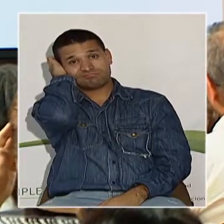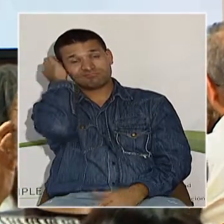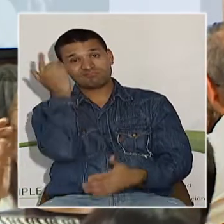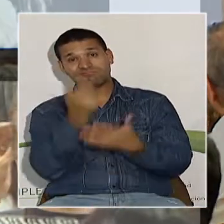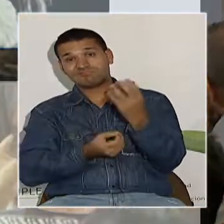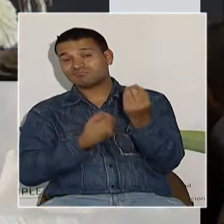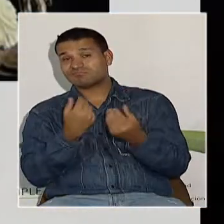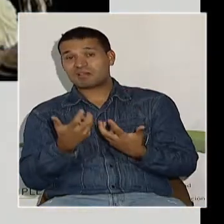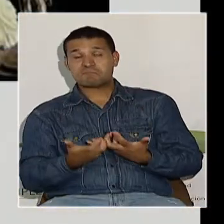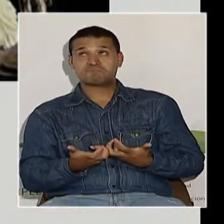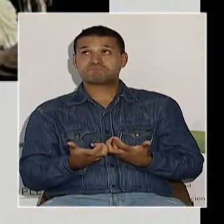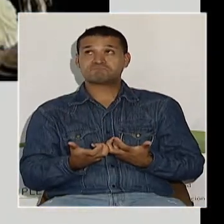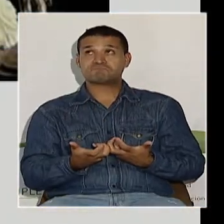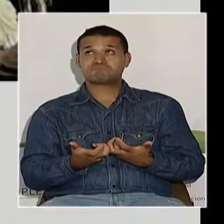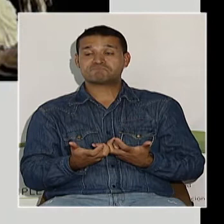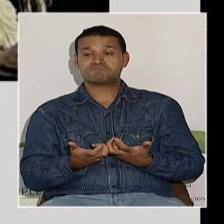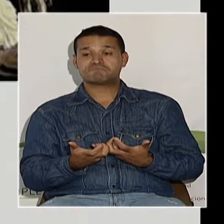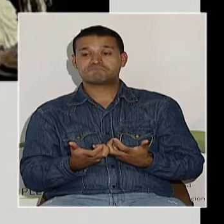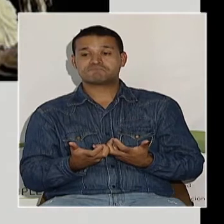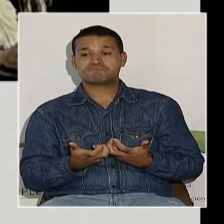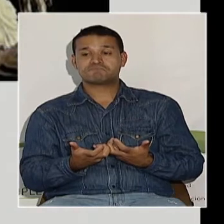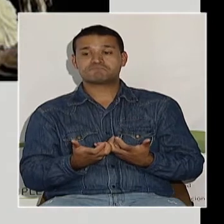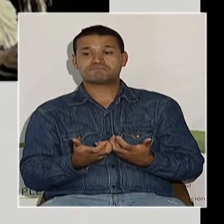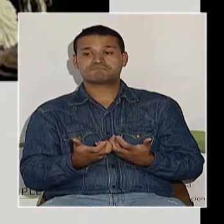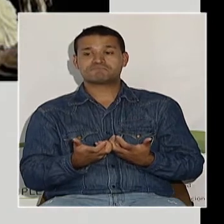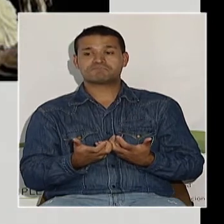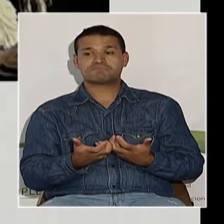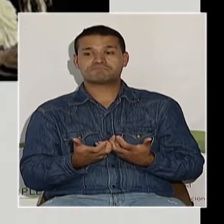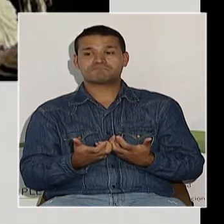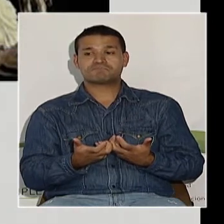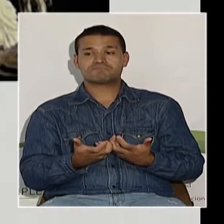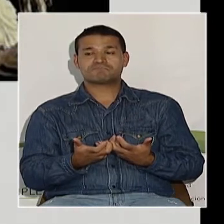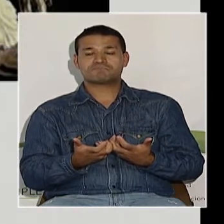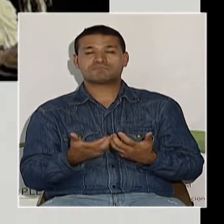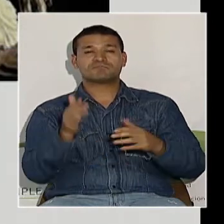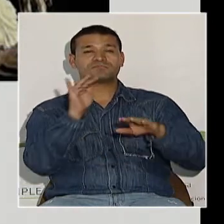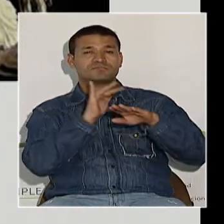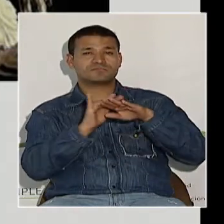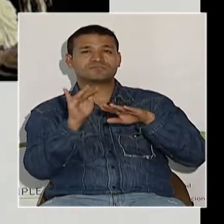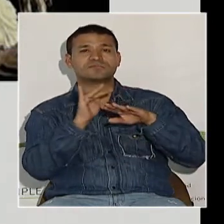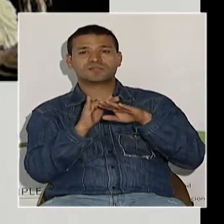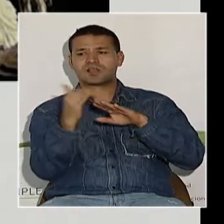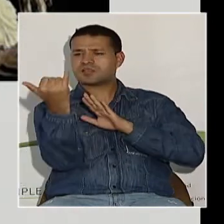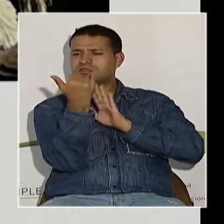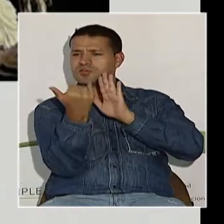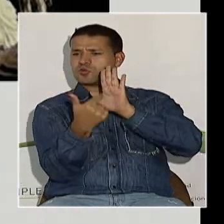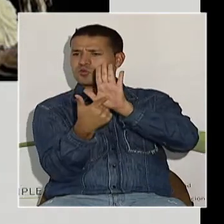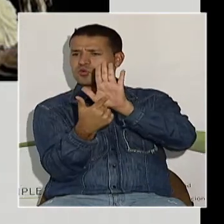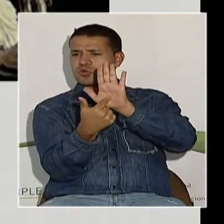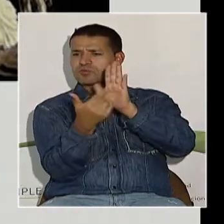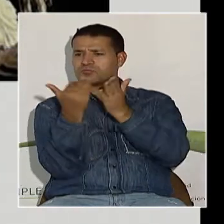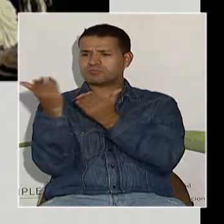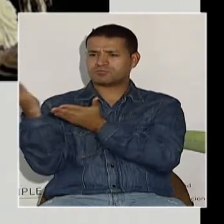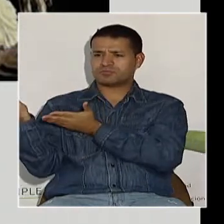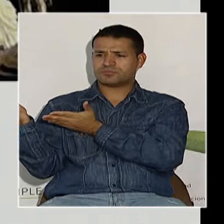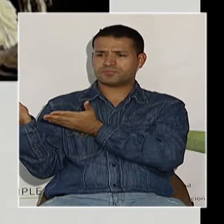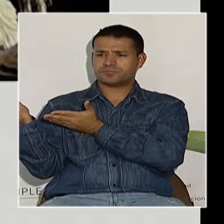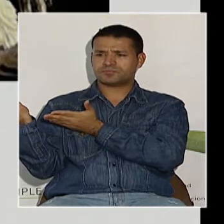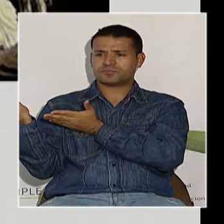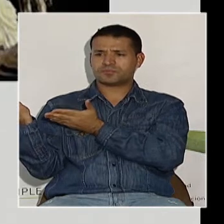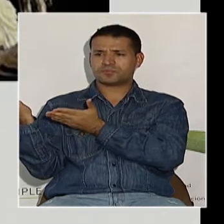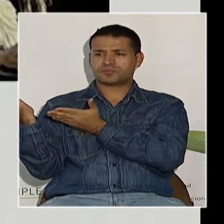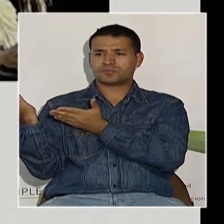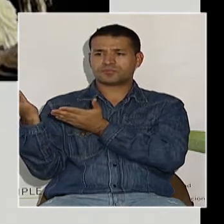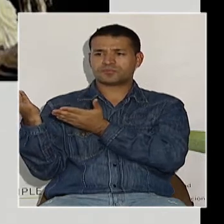está. Y la invitación que de pronto vamos a tener es otra pinturita interesante, el hombre superior o el